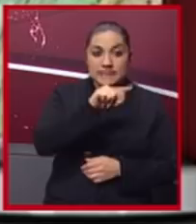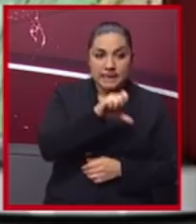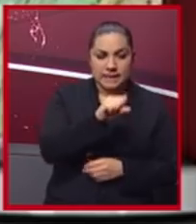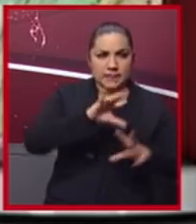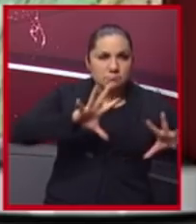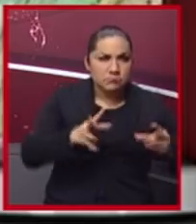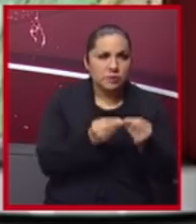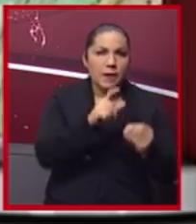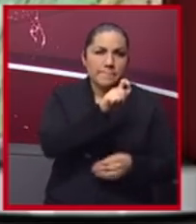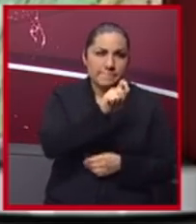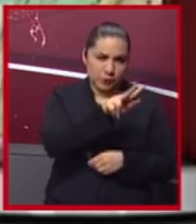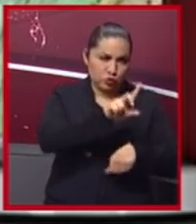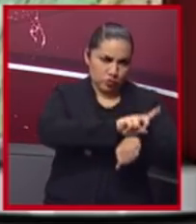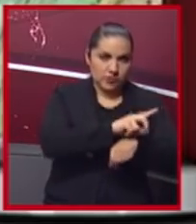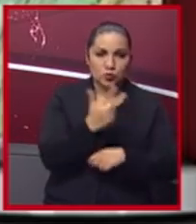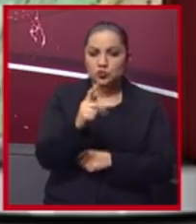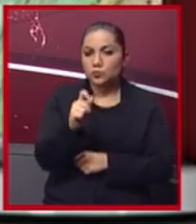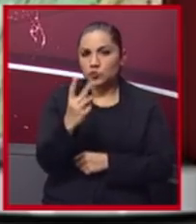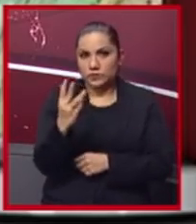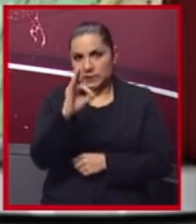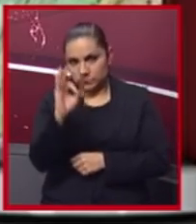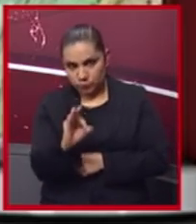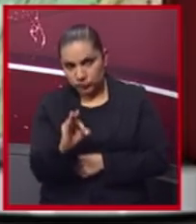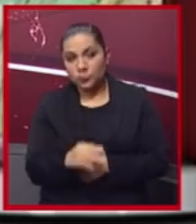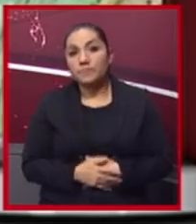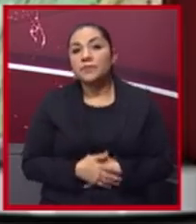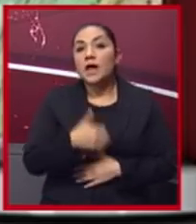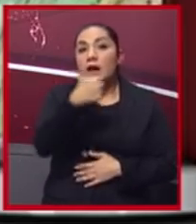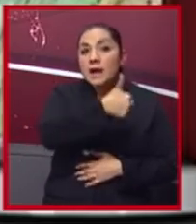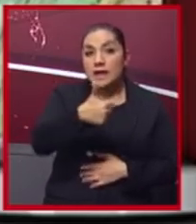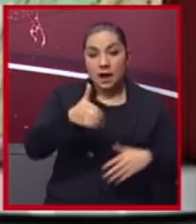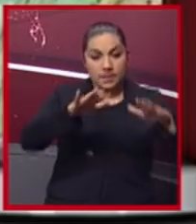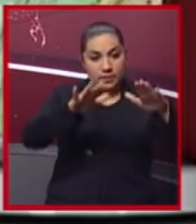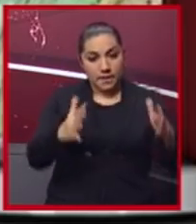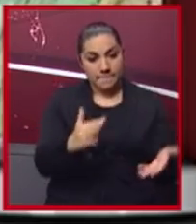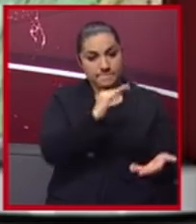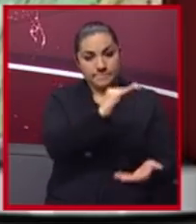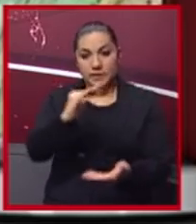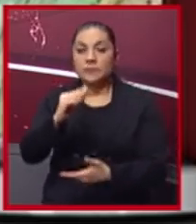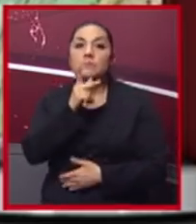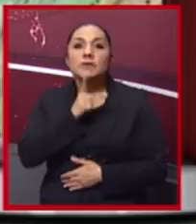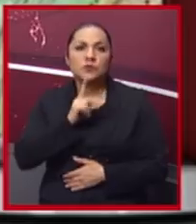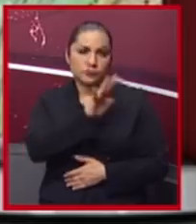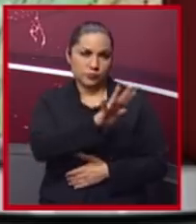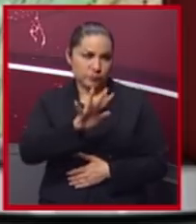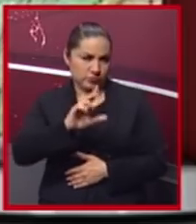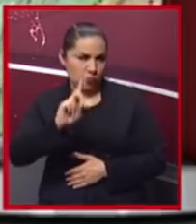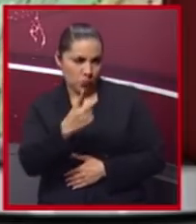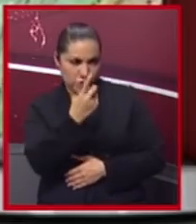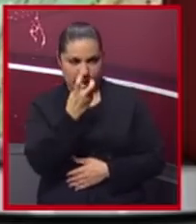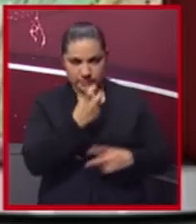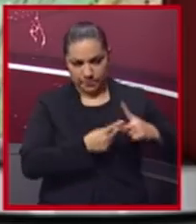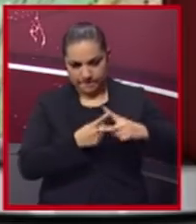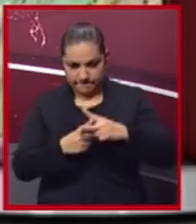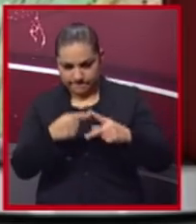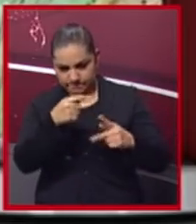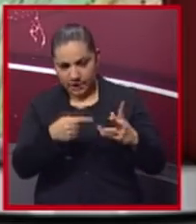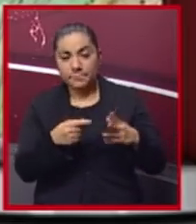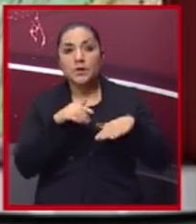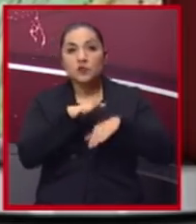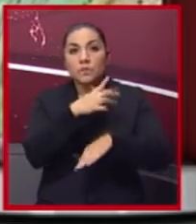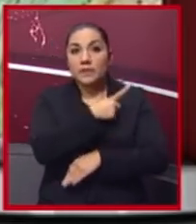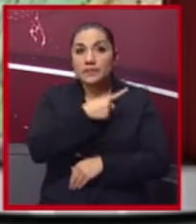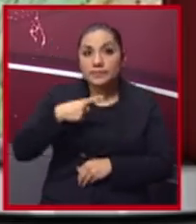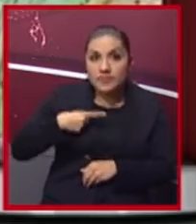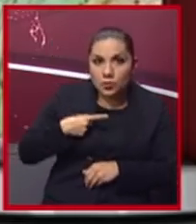de 8.3% y un precio de $55 por cada barril de petróleo. En cuanto a la política de manejo de la deuda pública, se